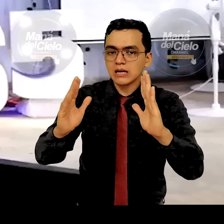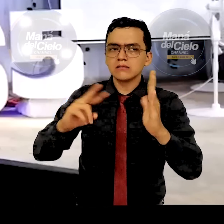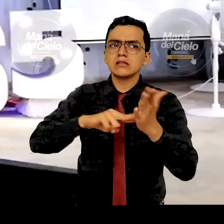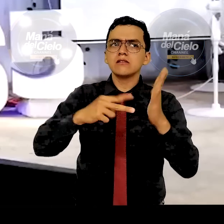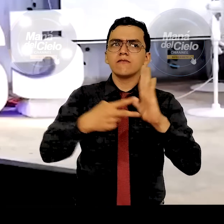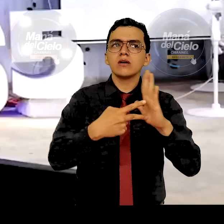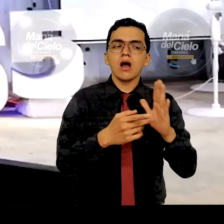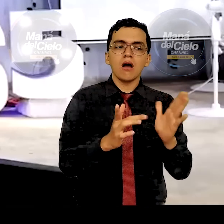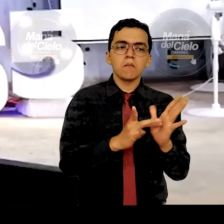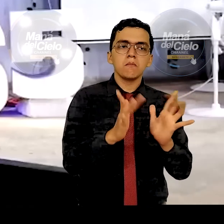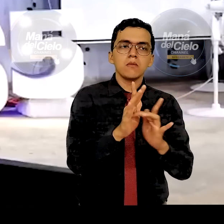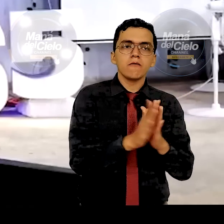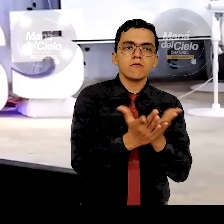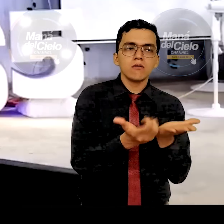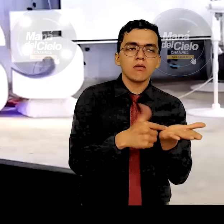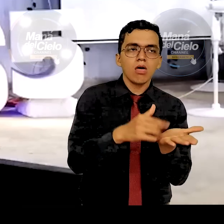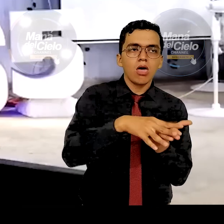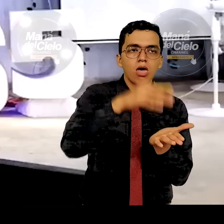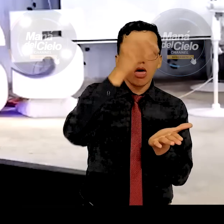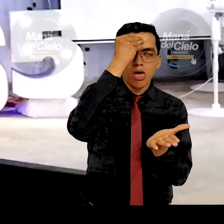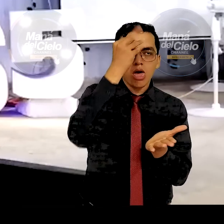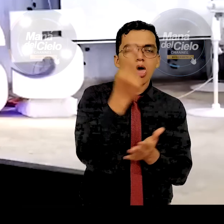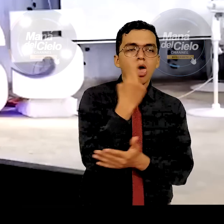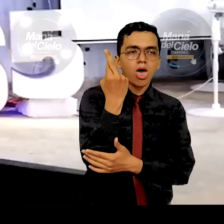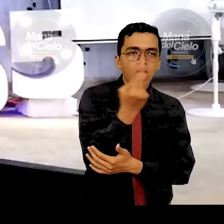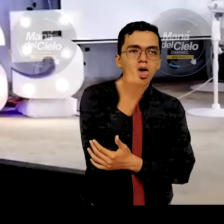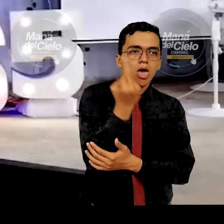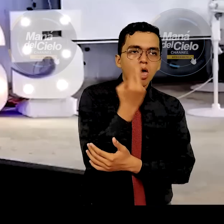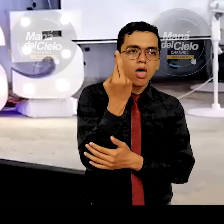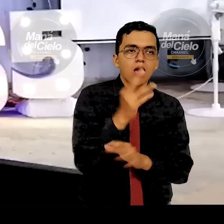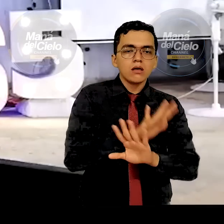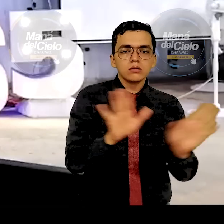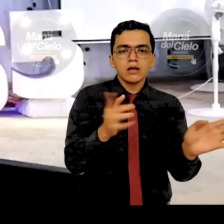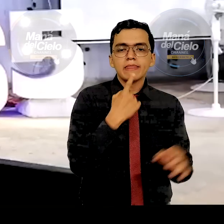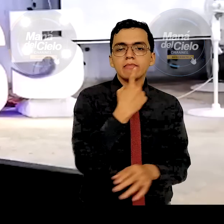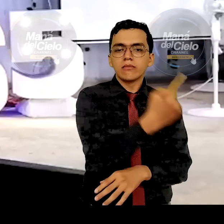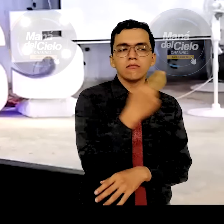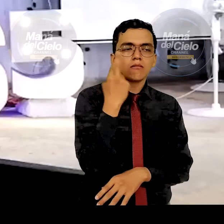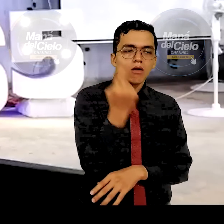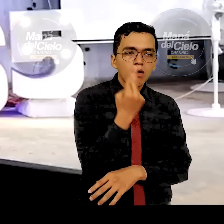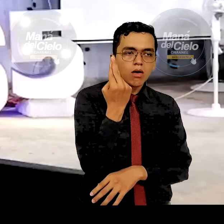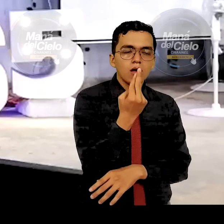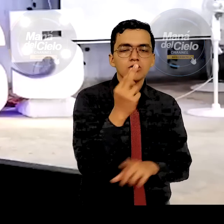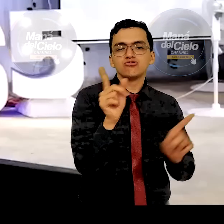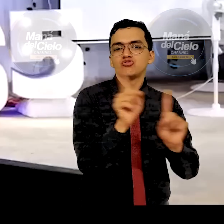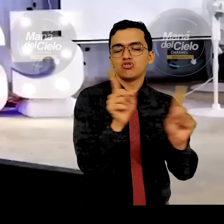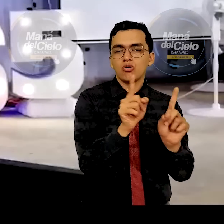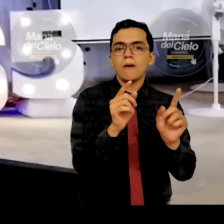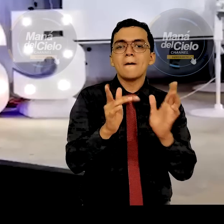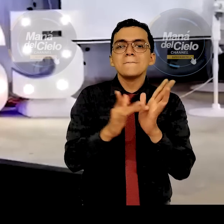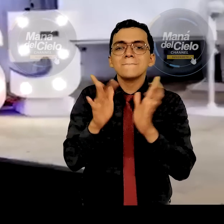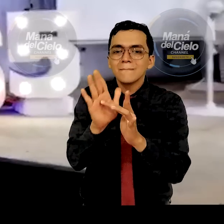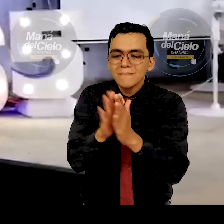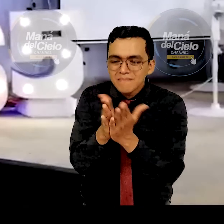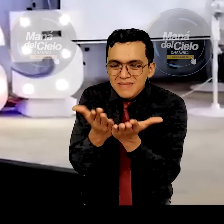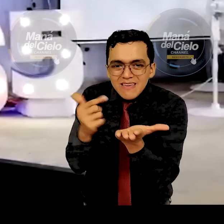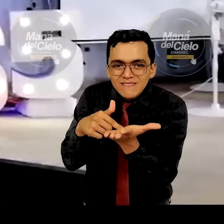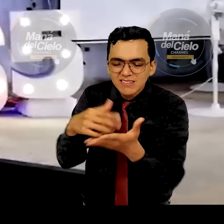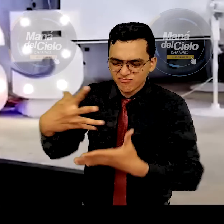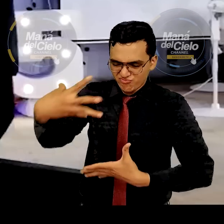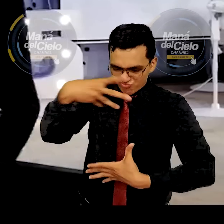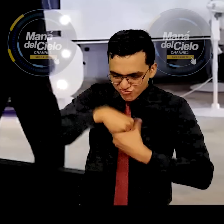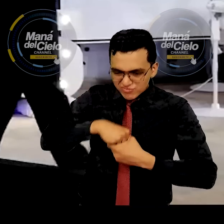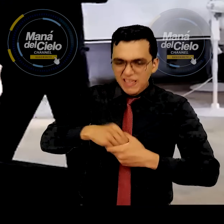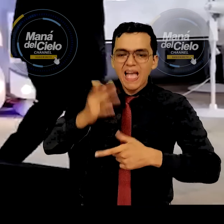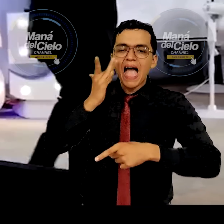memoria, sino el que oye estas palabras y las vive. Yo le comparo a un hombre que construye su casa